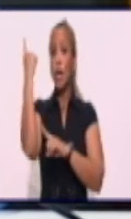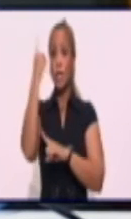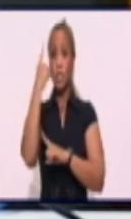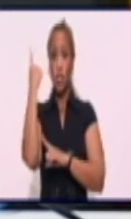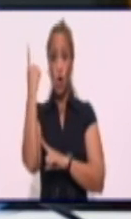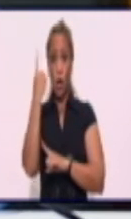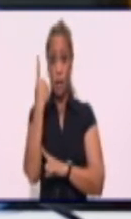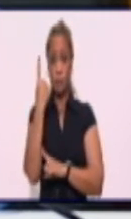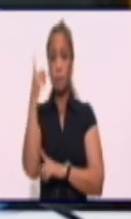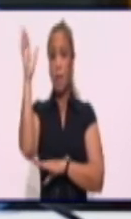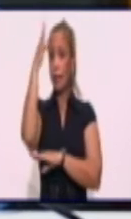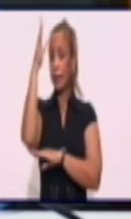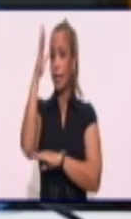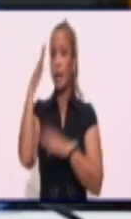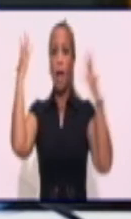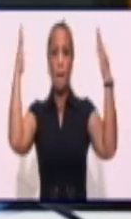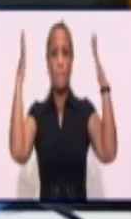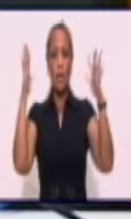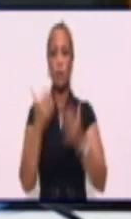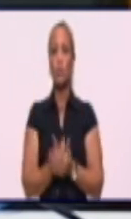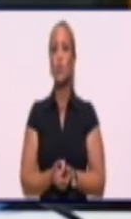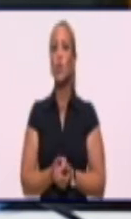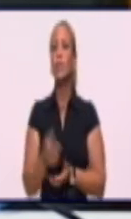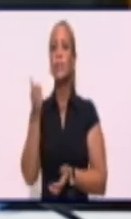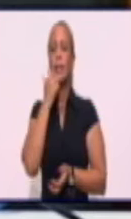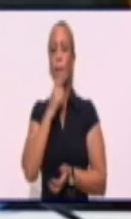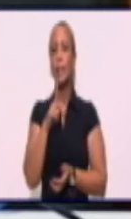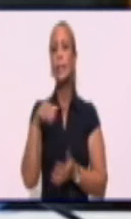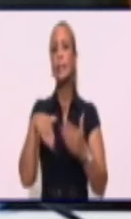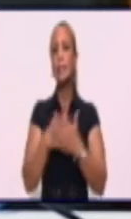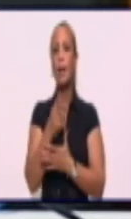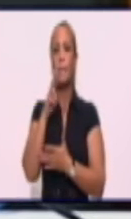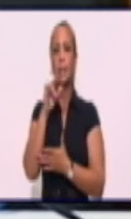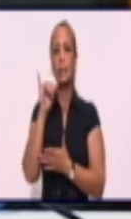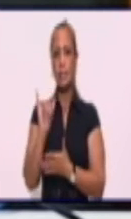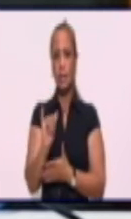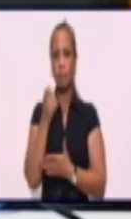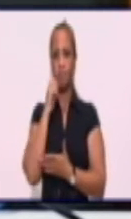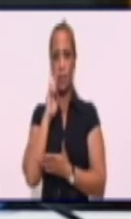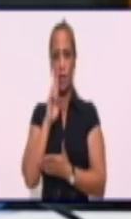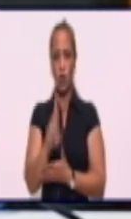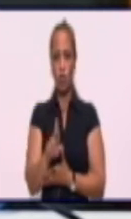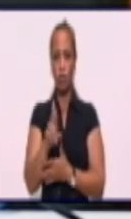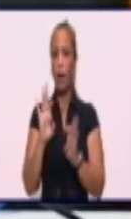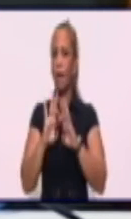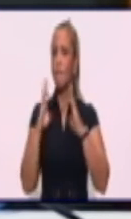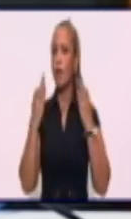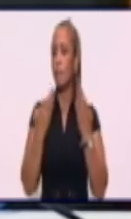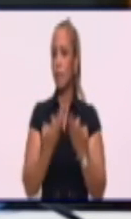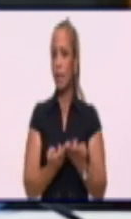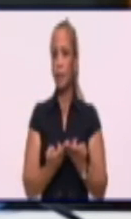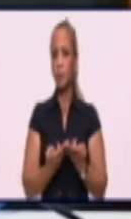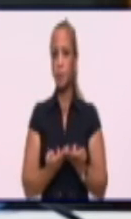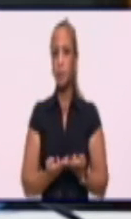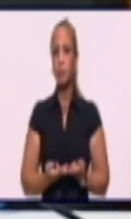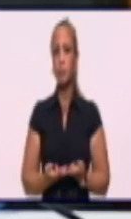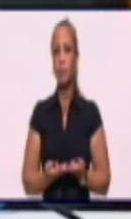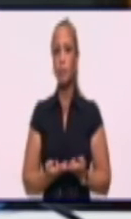las comunidades. También el día 26 vamos a aprovechar para reconocer la familia de